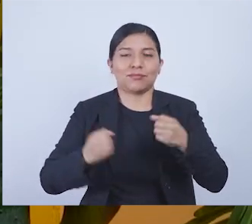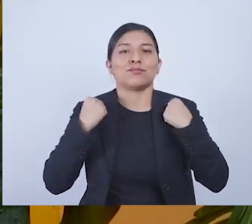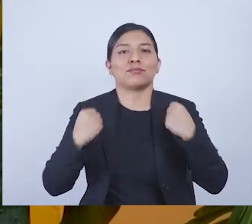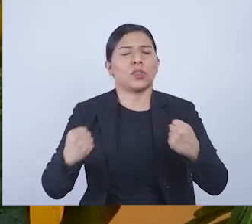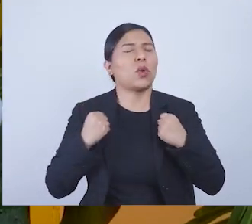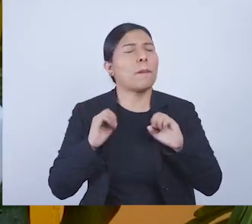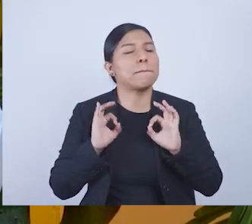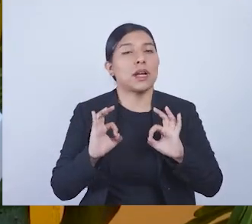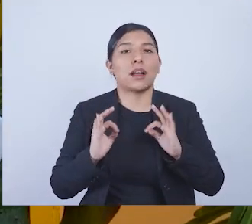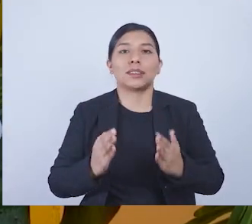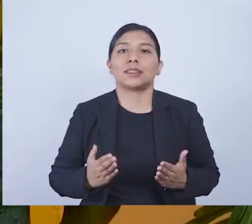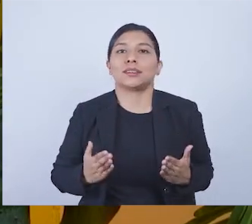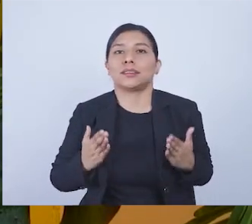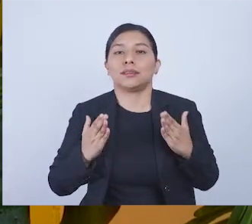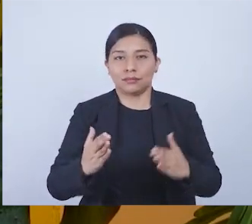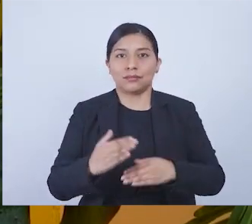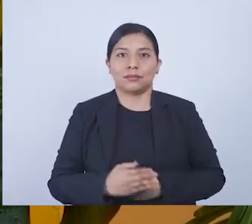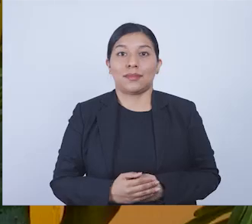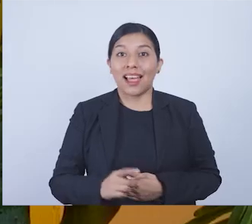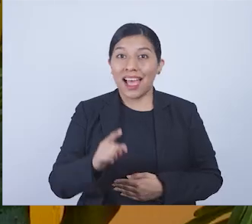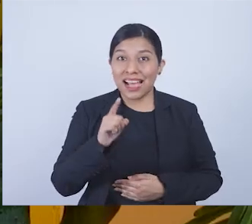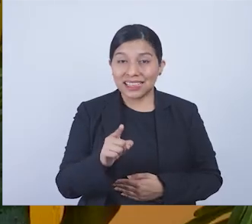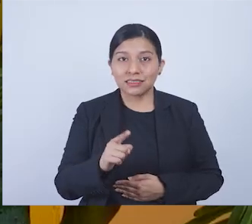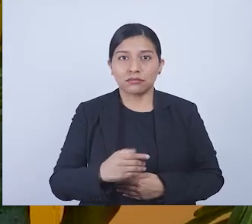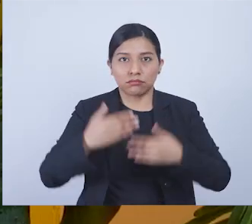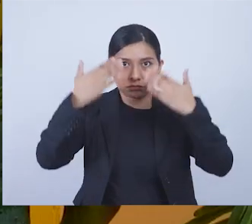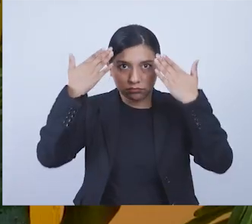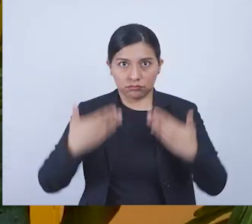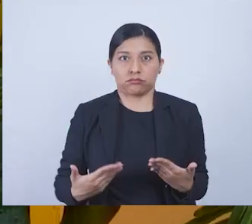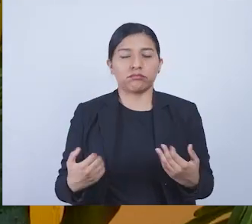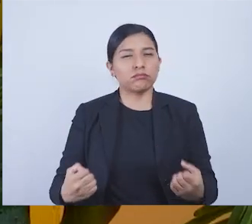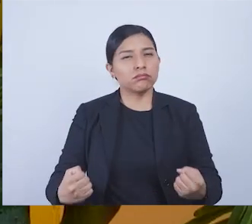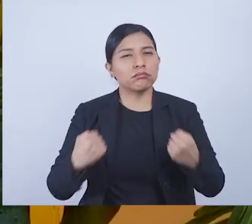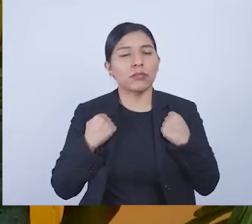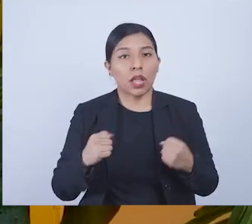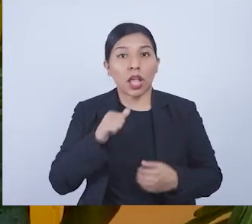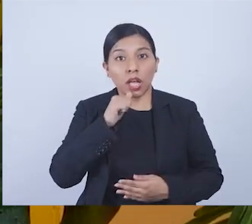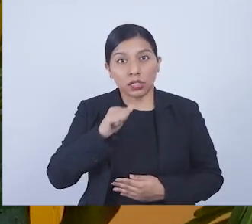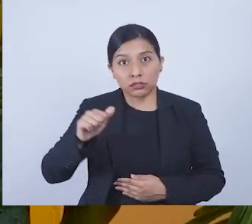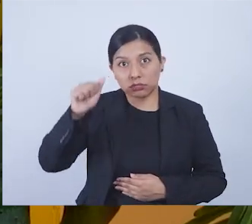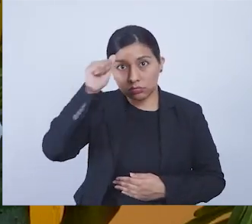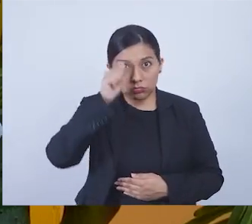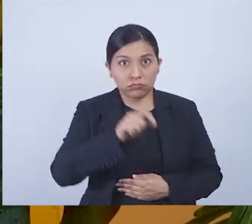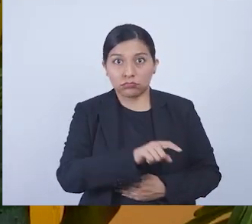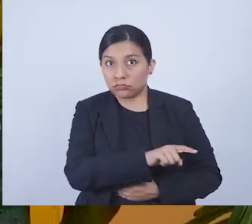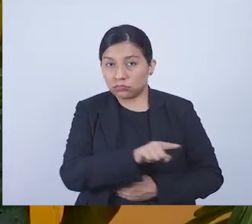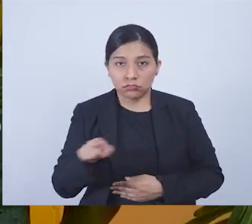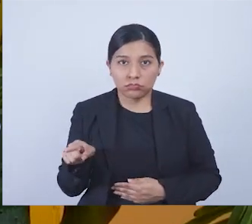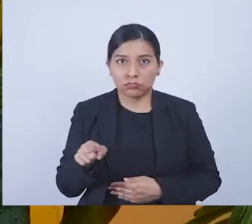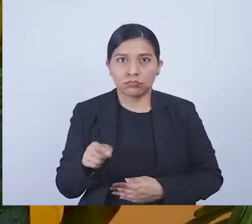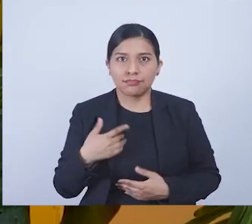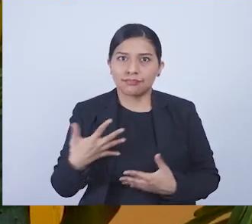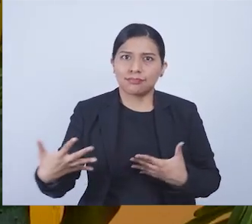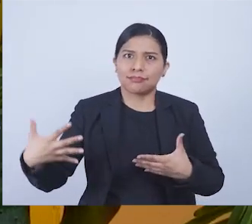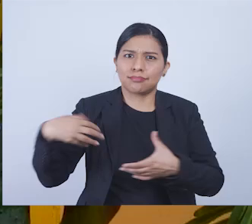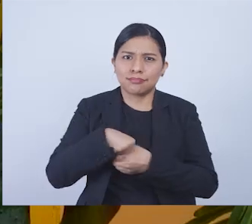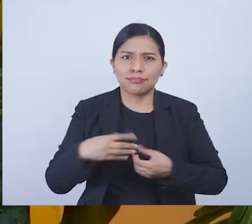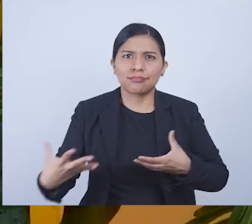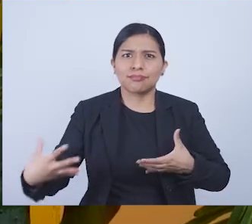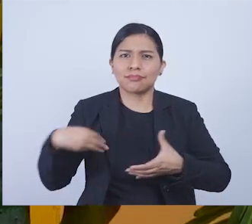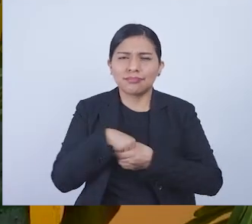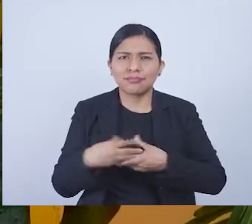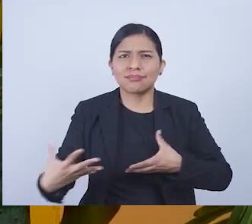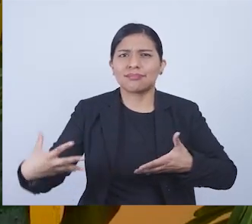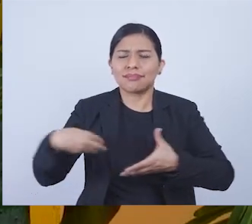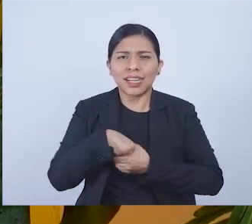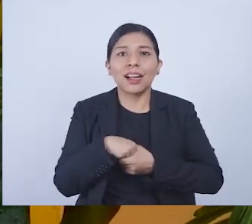muchísimo. Y con eso de la actividad física en los adultos, vamos a acumular mías desde los niños. Ahí es